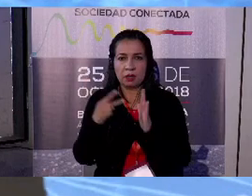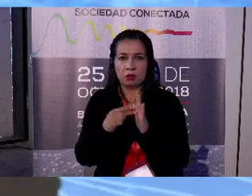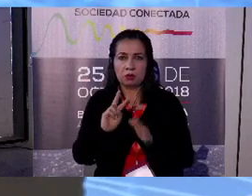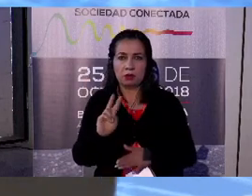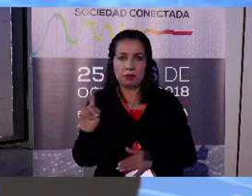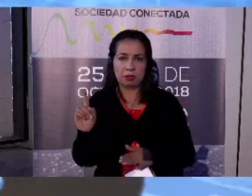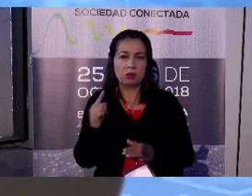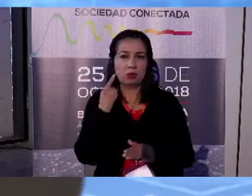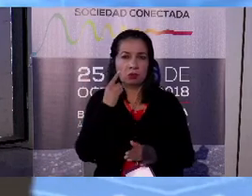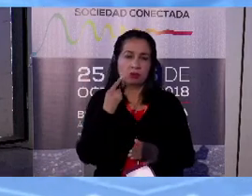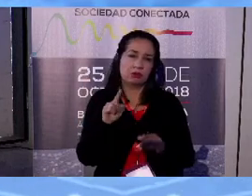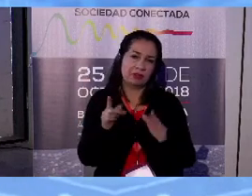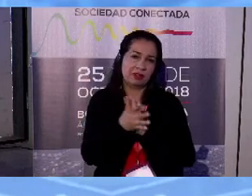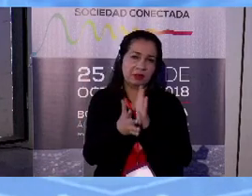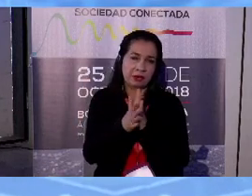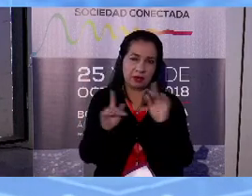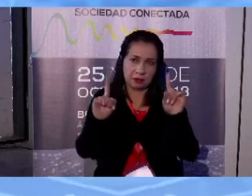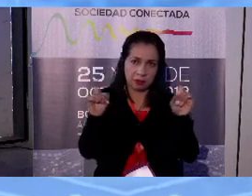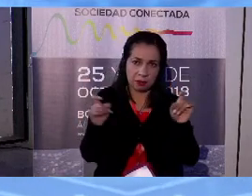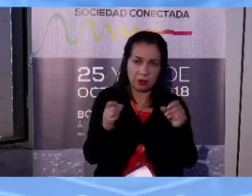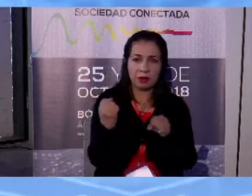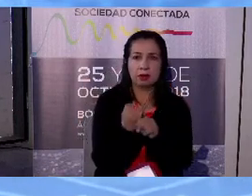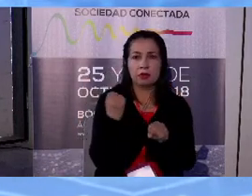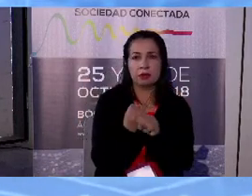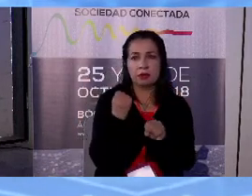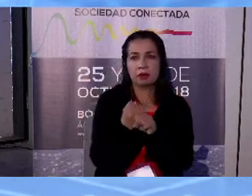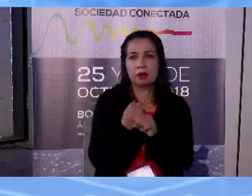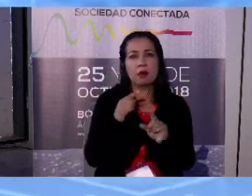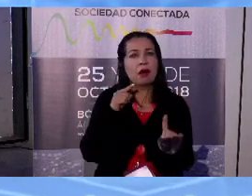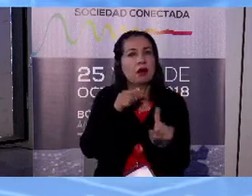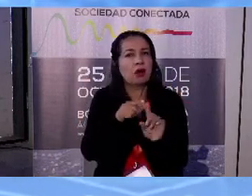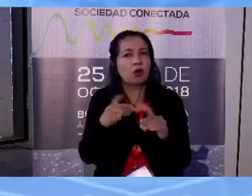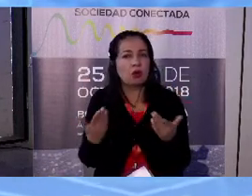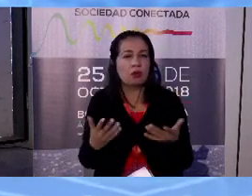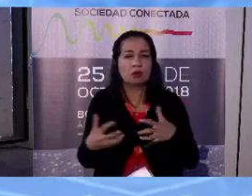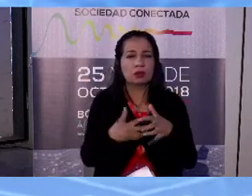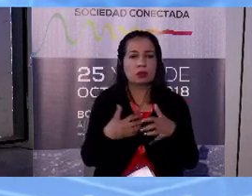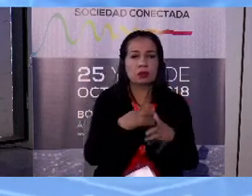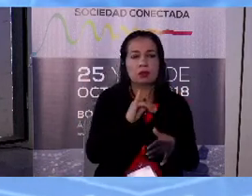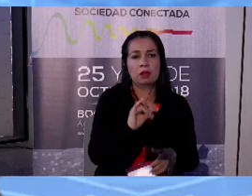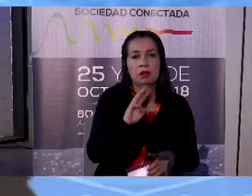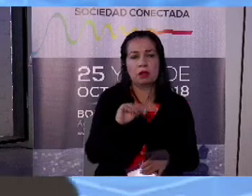para simulaciones para los sistemas imt